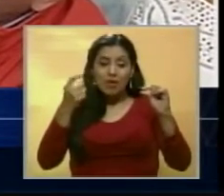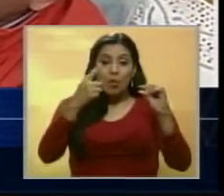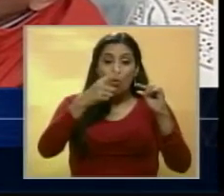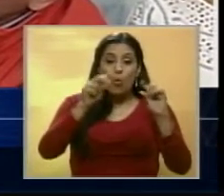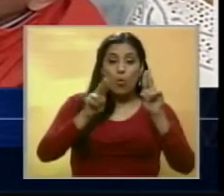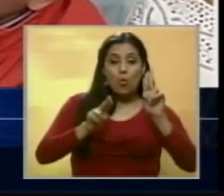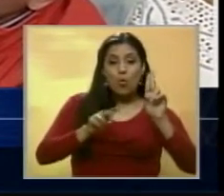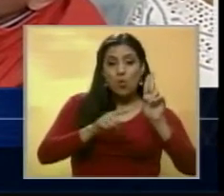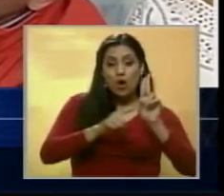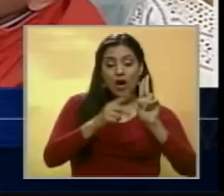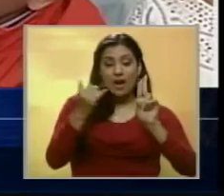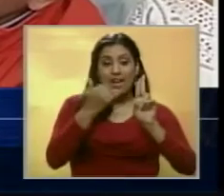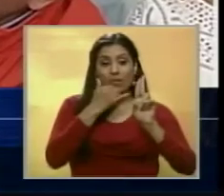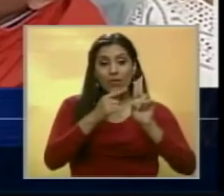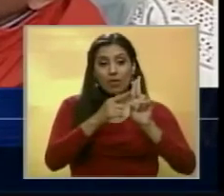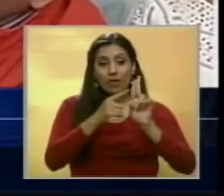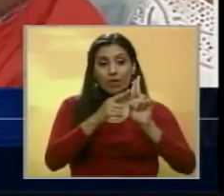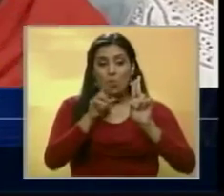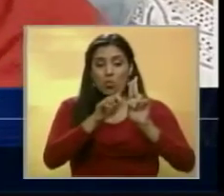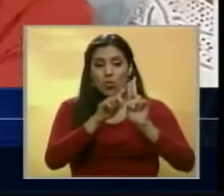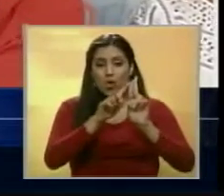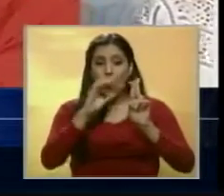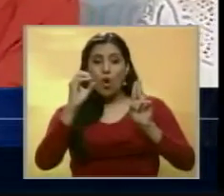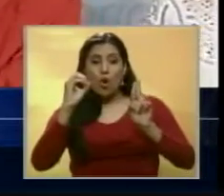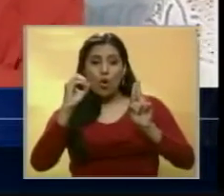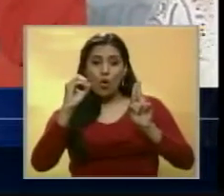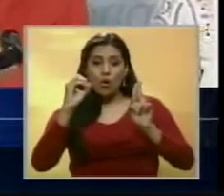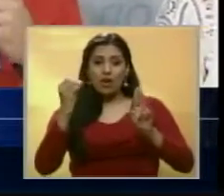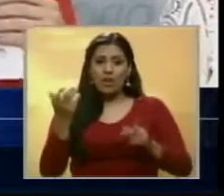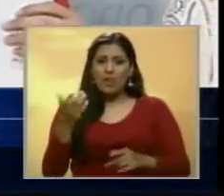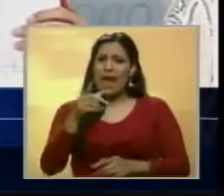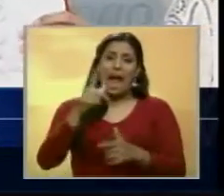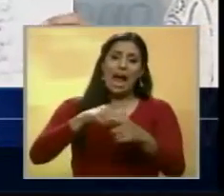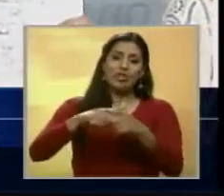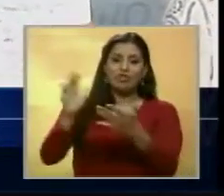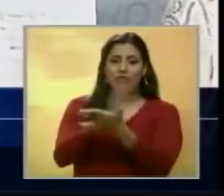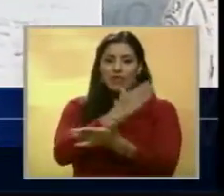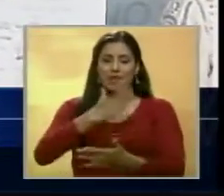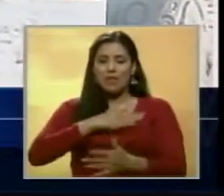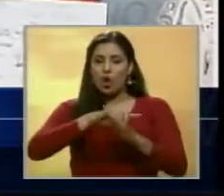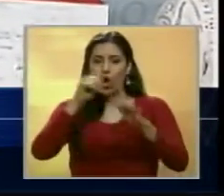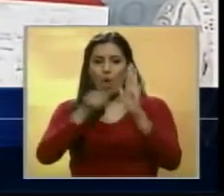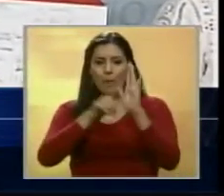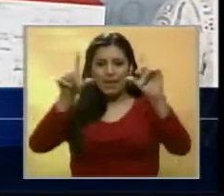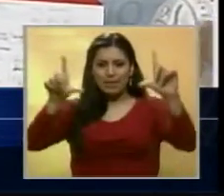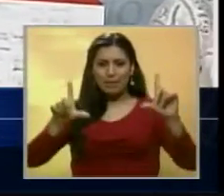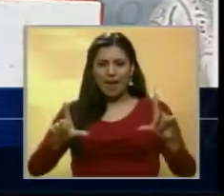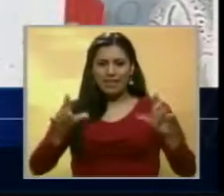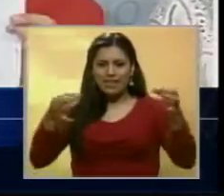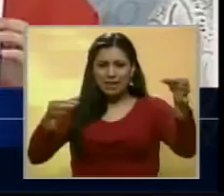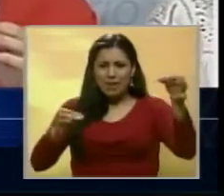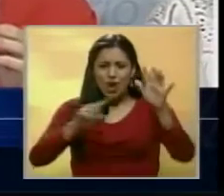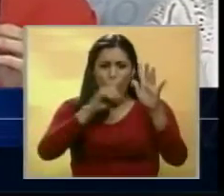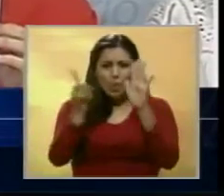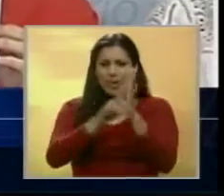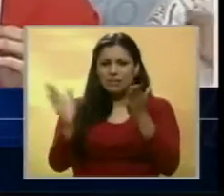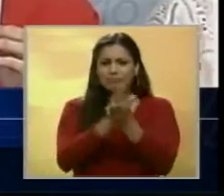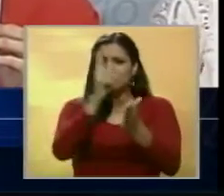una U, la U con la O, entonces eliminaron completa la planilla,